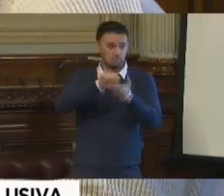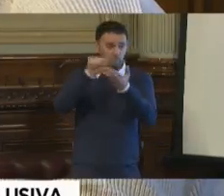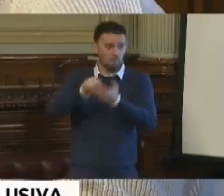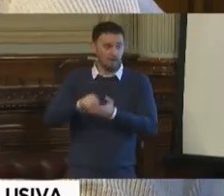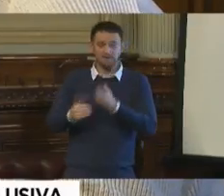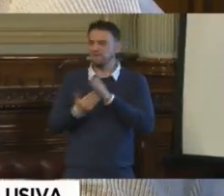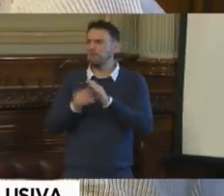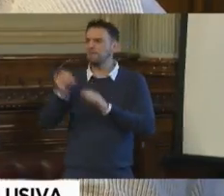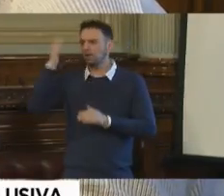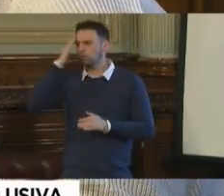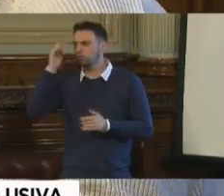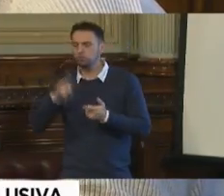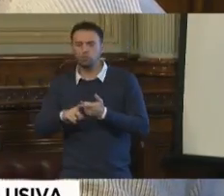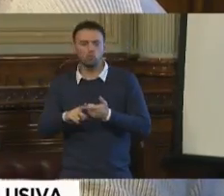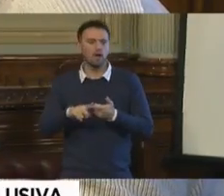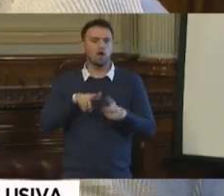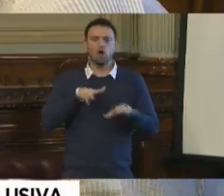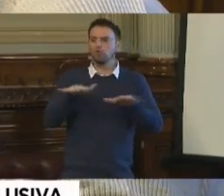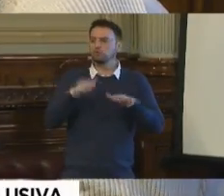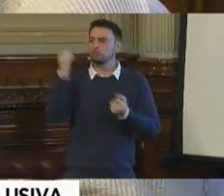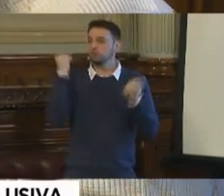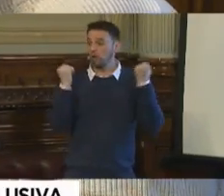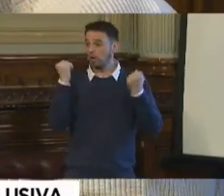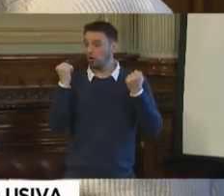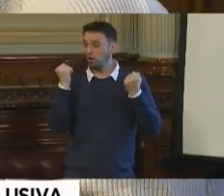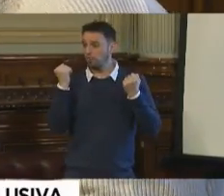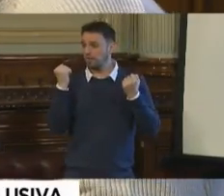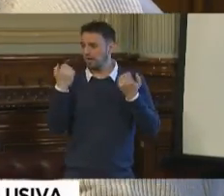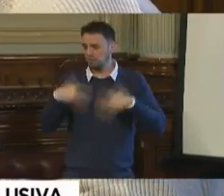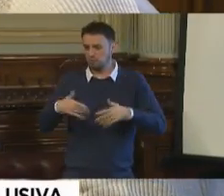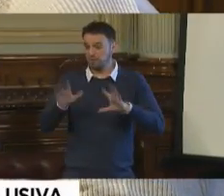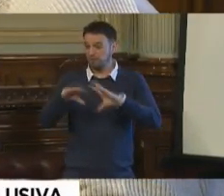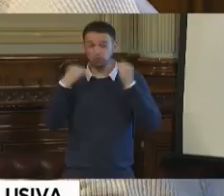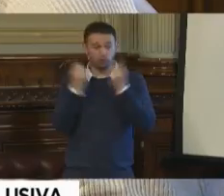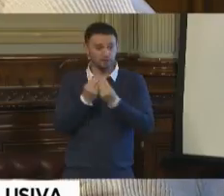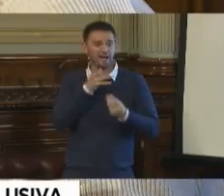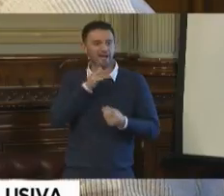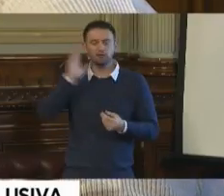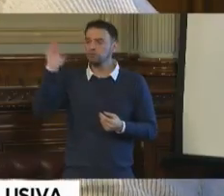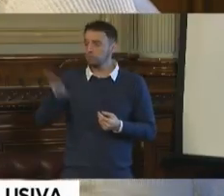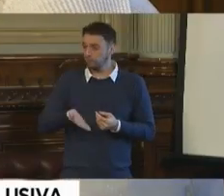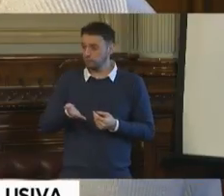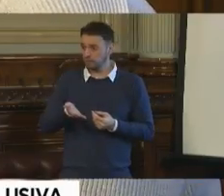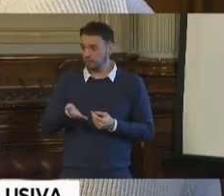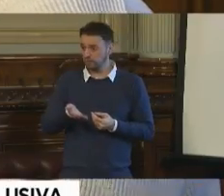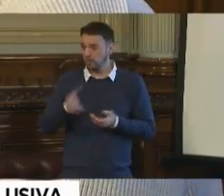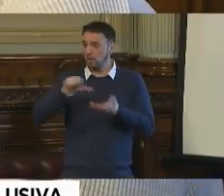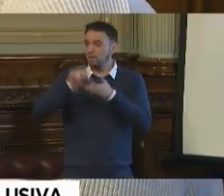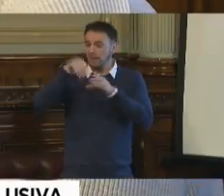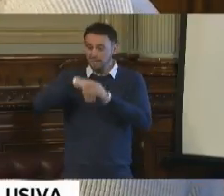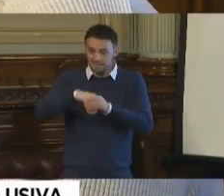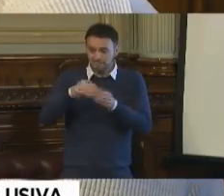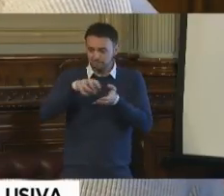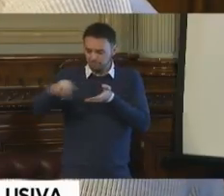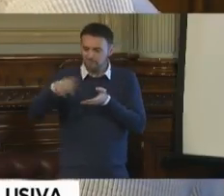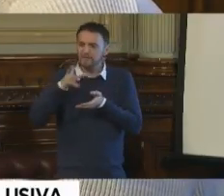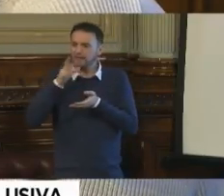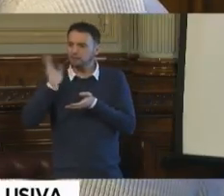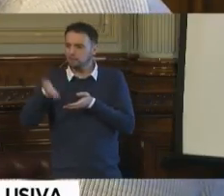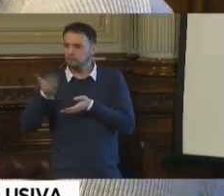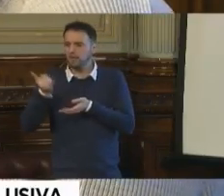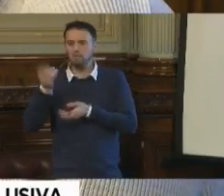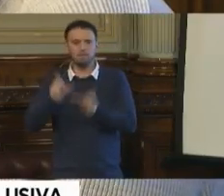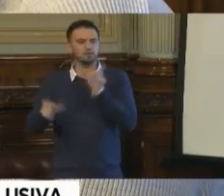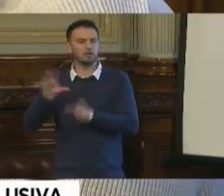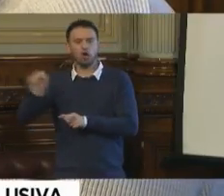independientemente de la cultura o de la situación económica entre el 12 y el 14 por ciento de la población de cada país son personas con